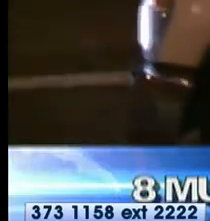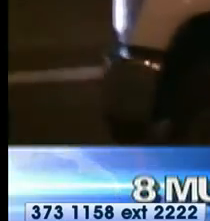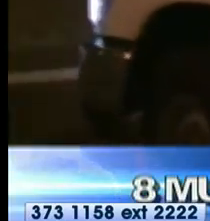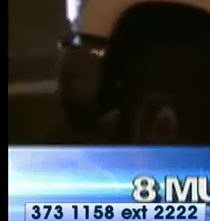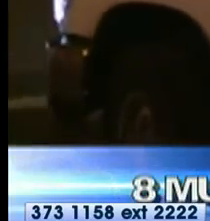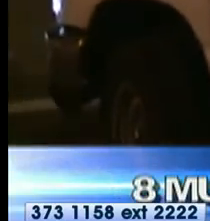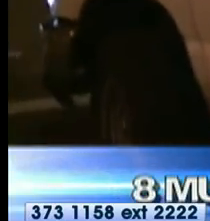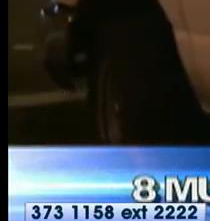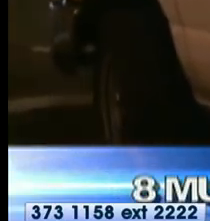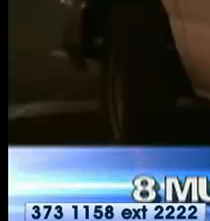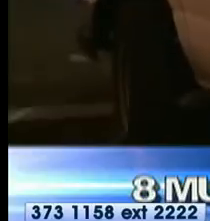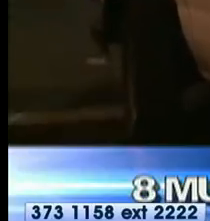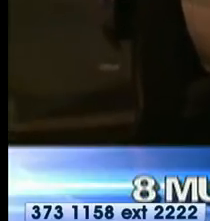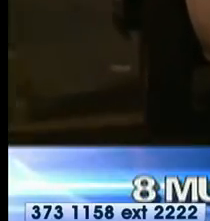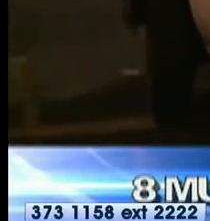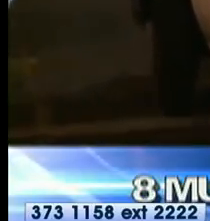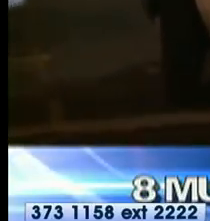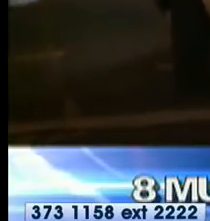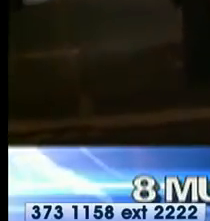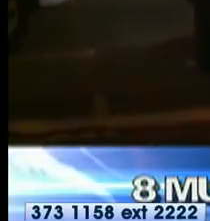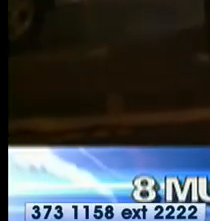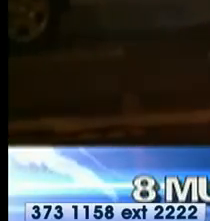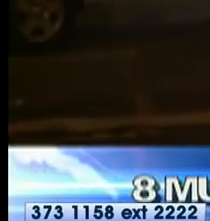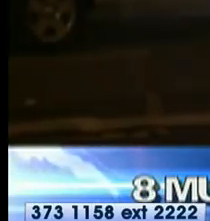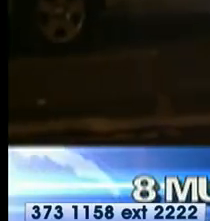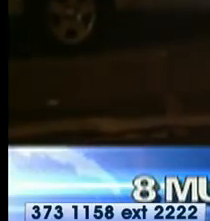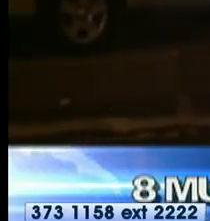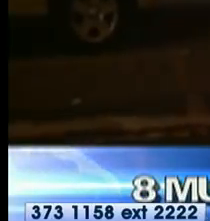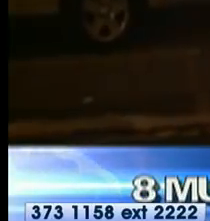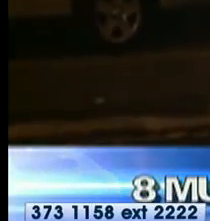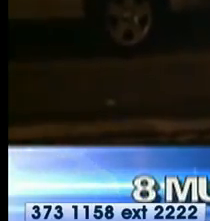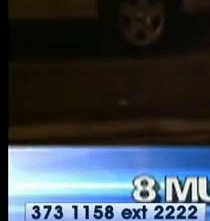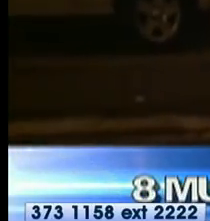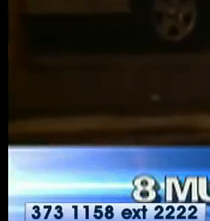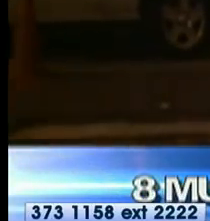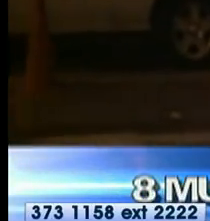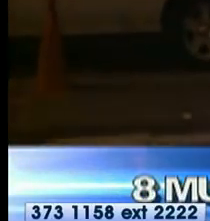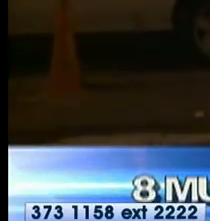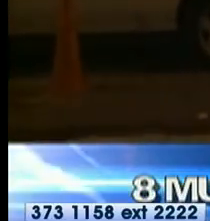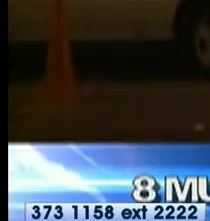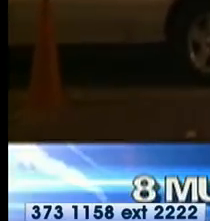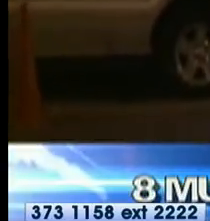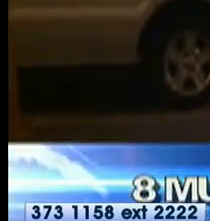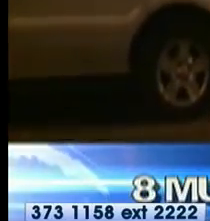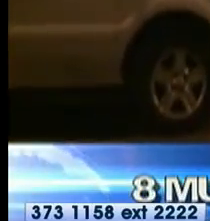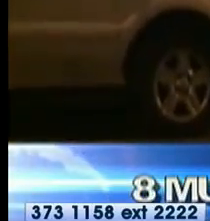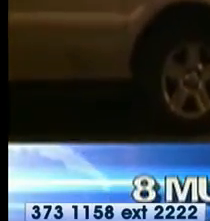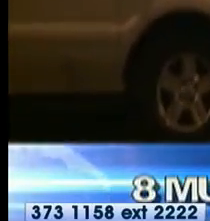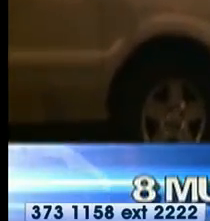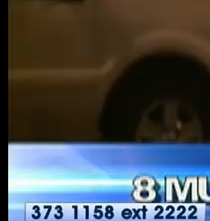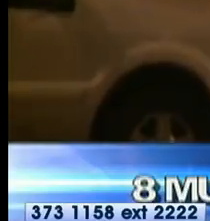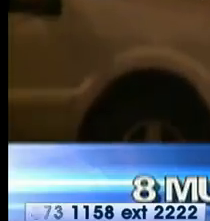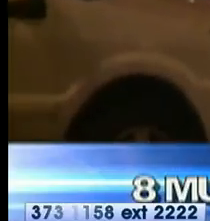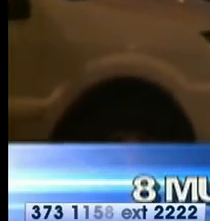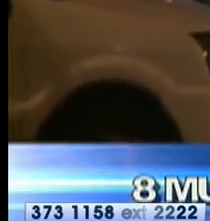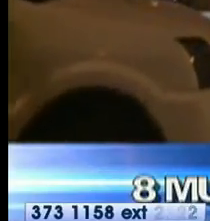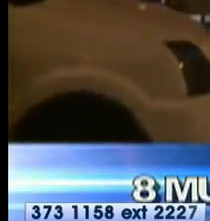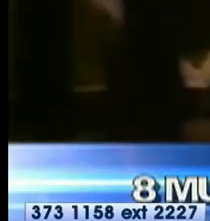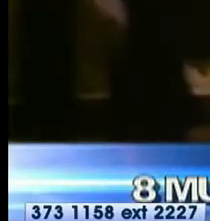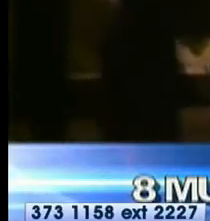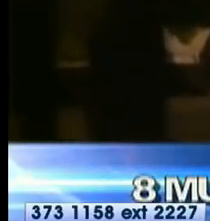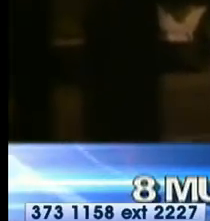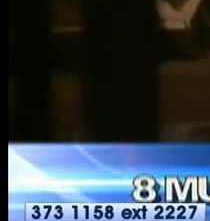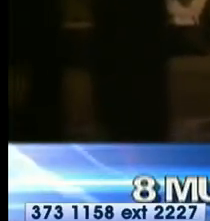8 muertos deja hasta el momento una aparentemente intoxicación por alcohol metílico